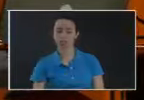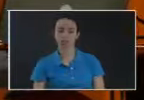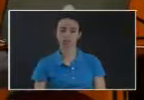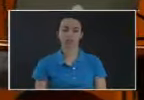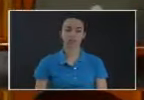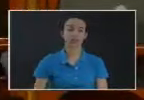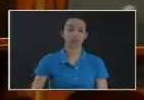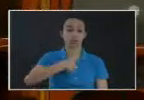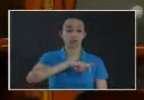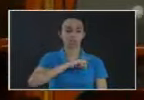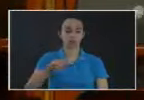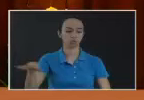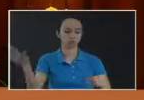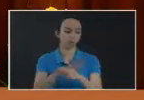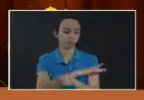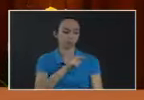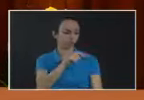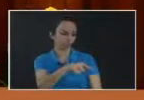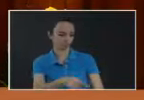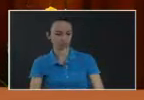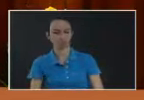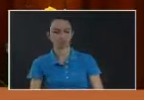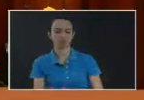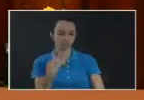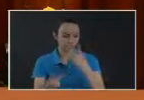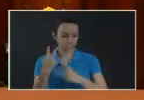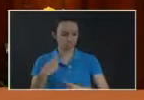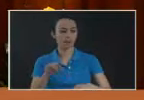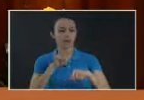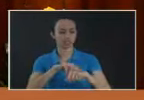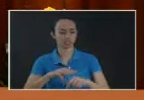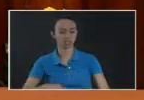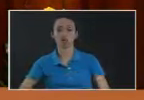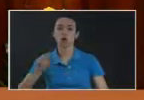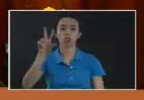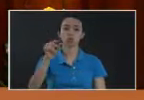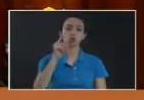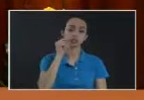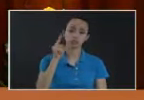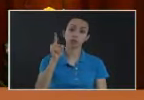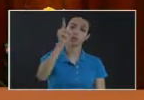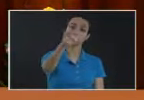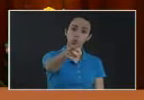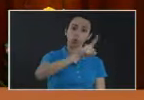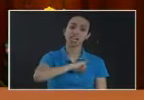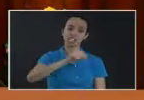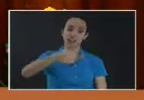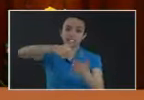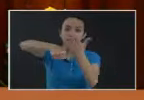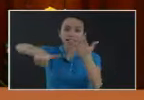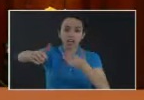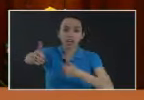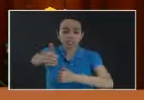Nosotros ya estábamos cabales y vos te colaste. No, Señor, tú ya estabas marcado antes de